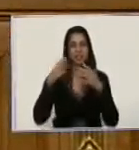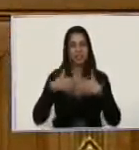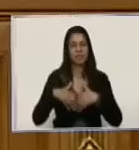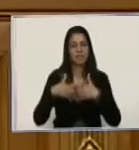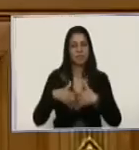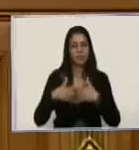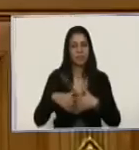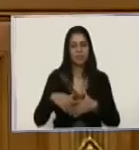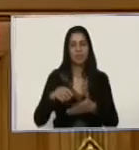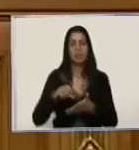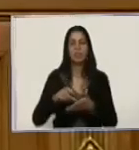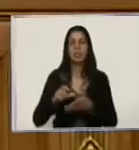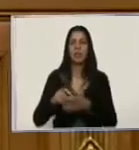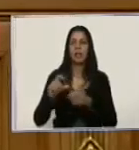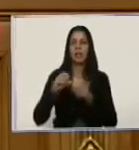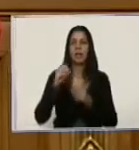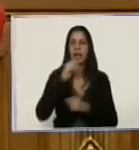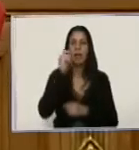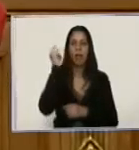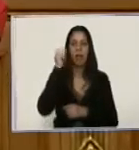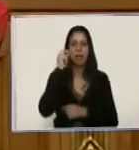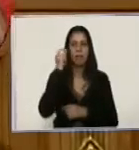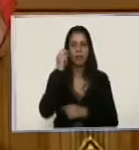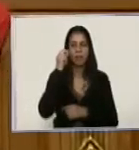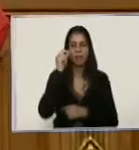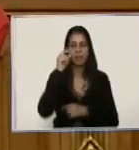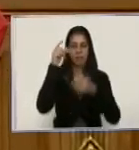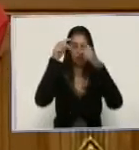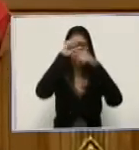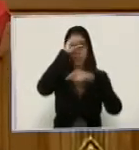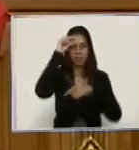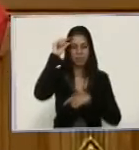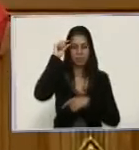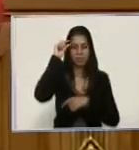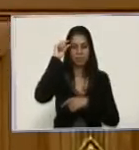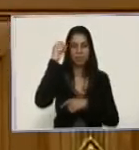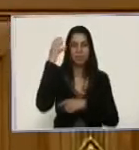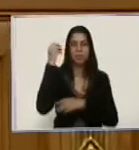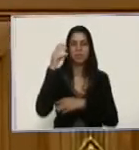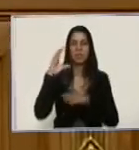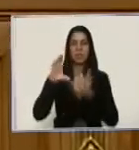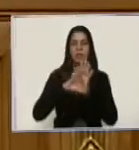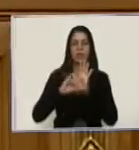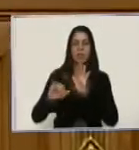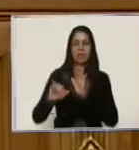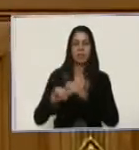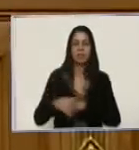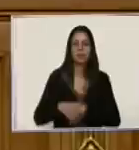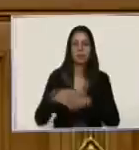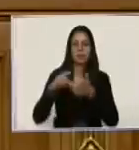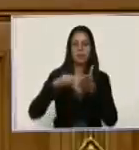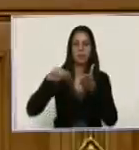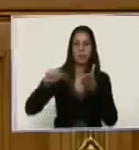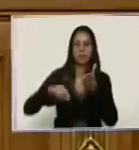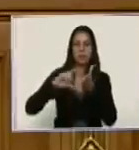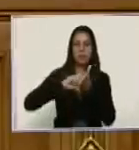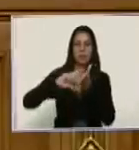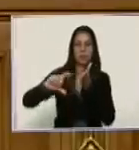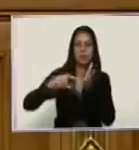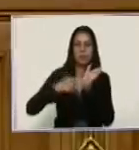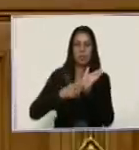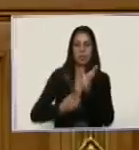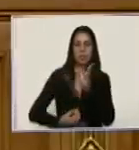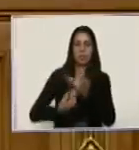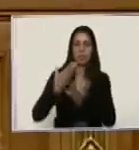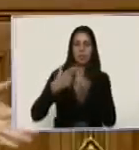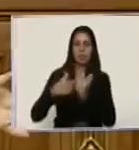Justicia, fíjate, le están cobrando a Diosdado, al presidente de la Asamblea Nacional Constituyente, Diosdado Cabello, que sacó el cheque donde se crea Primero